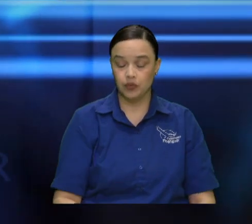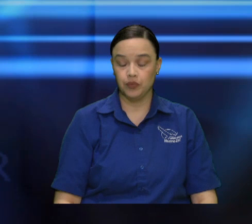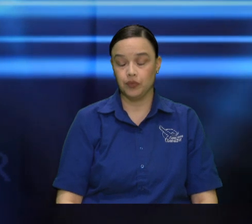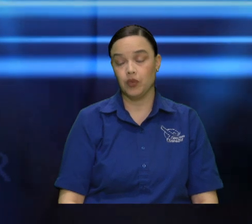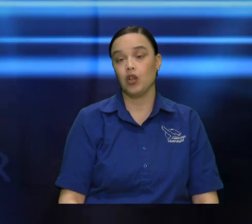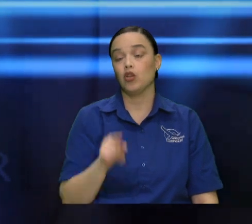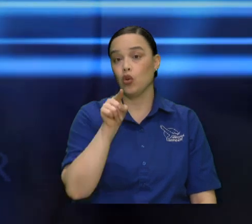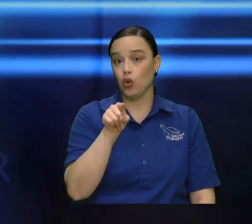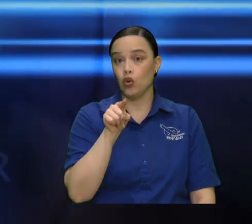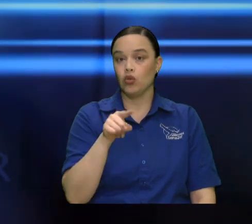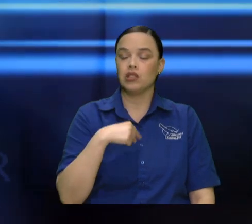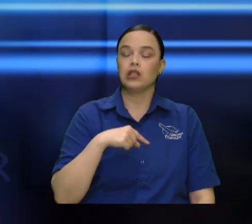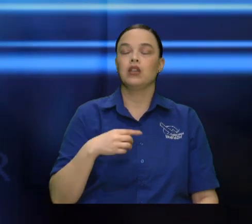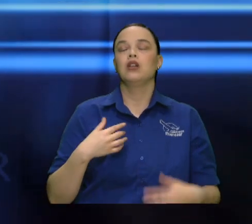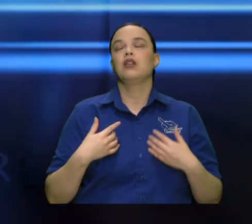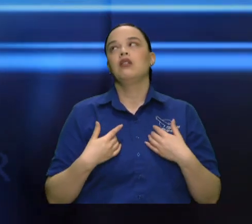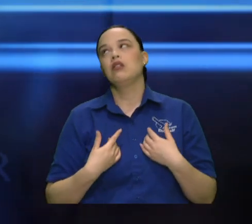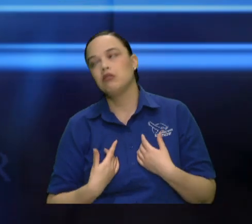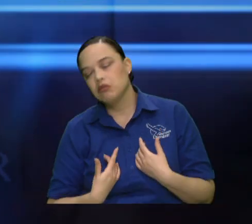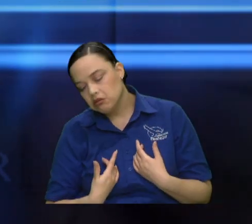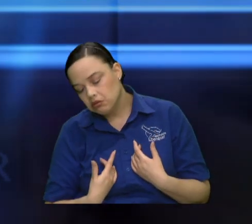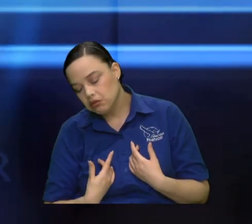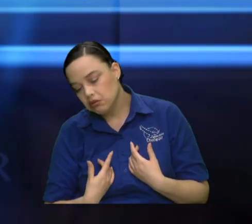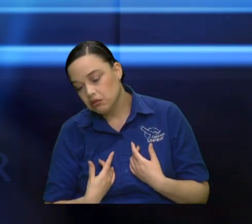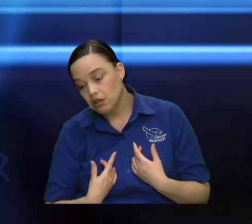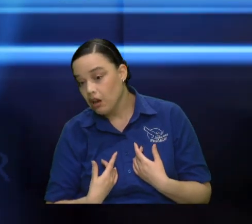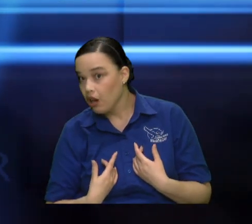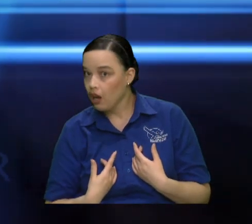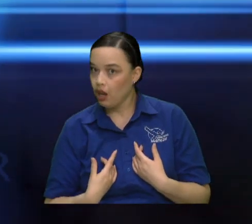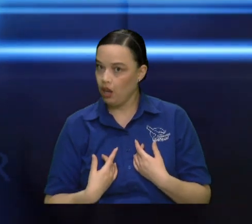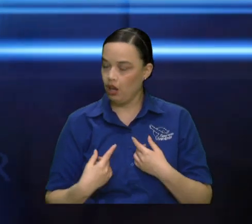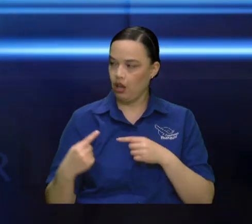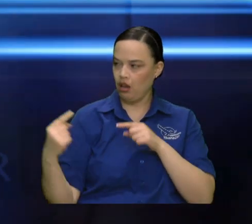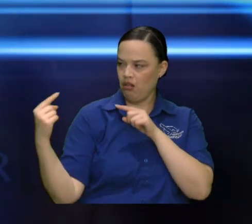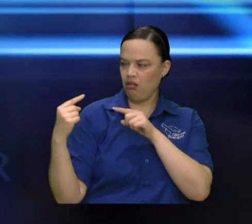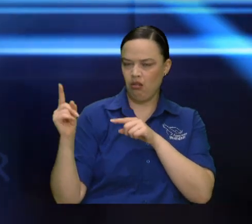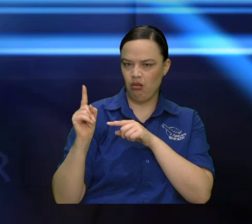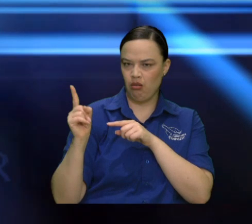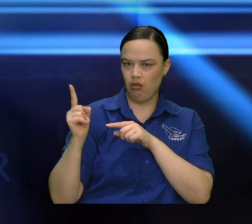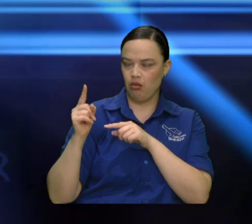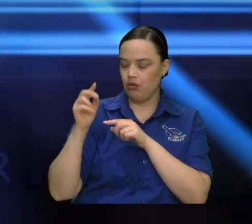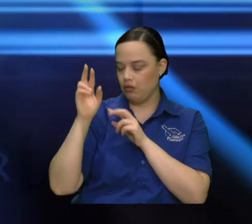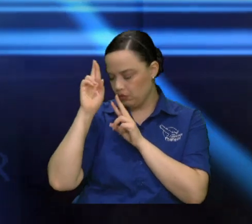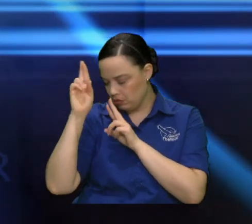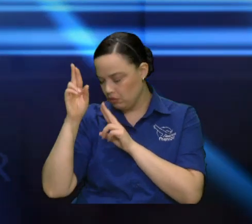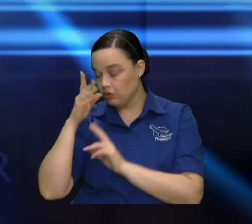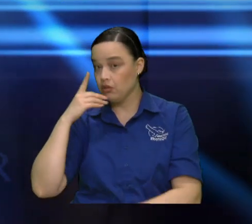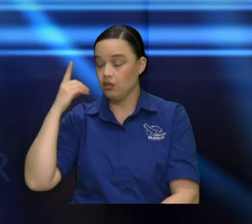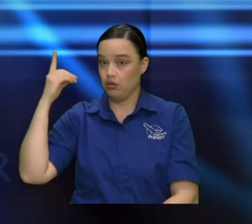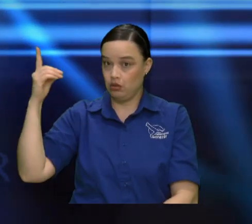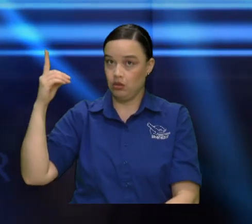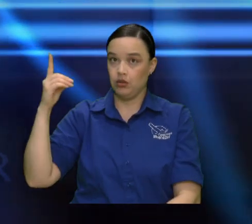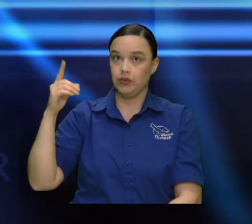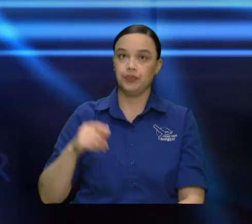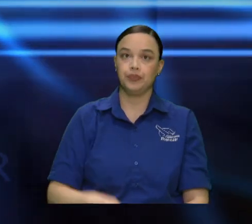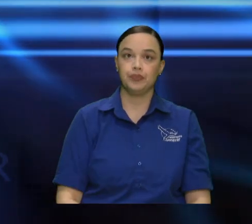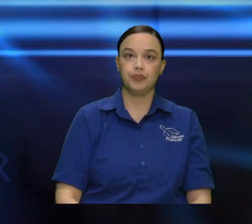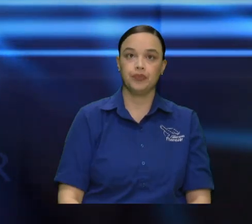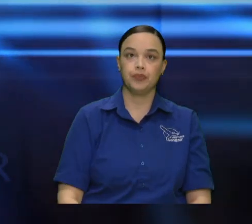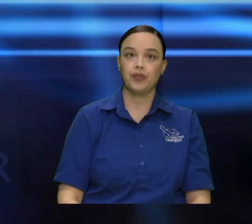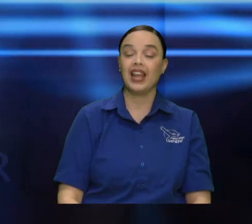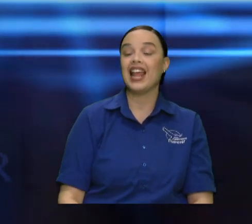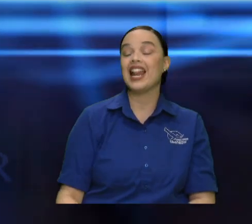cuando tú estás fatigado y cansado y él no temió adiós hermano este enemigo va a